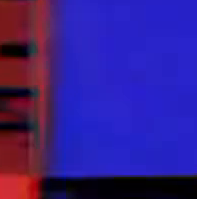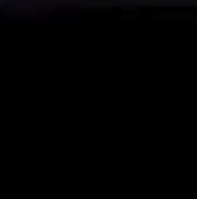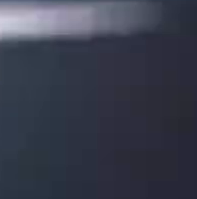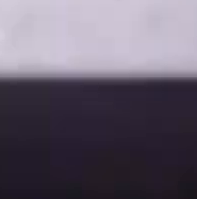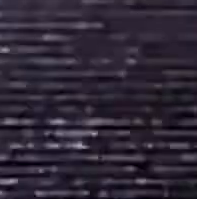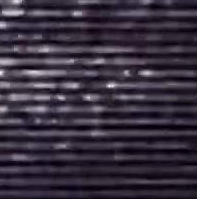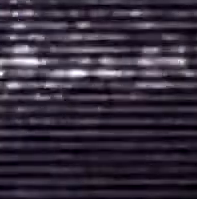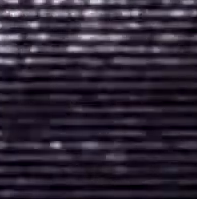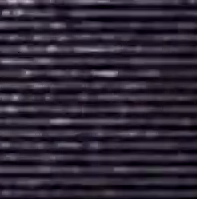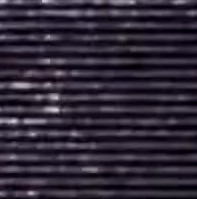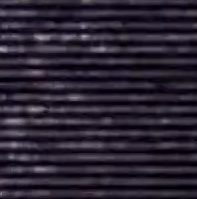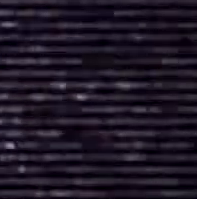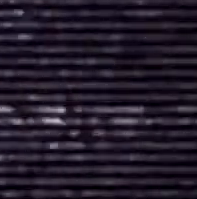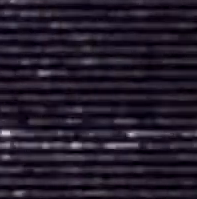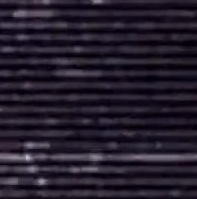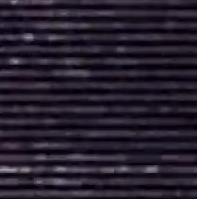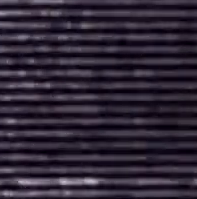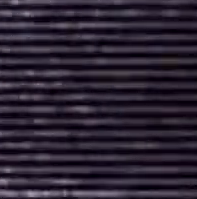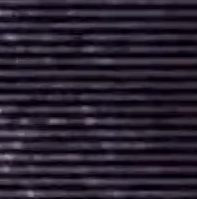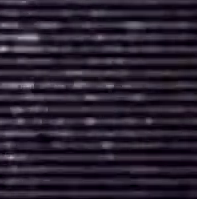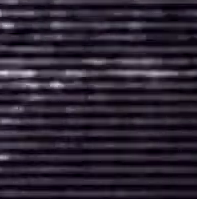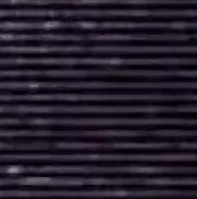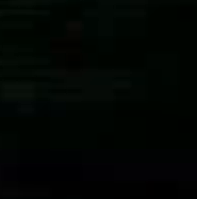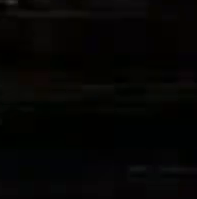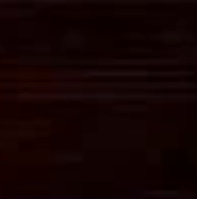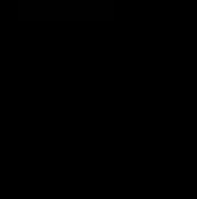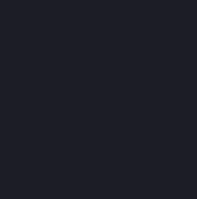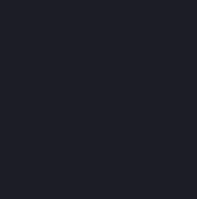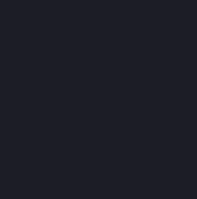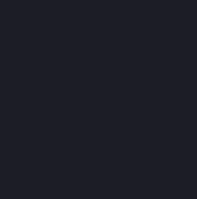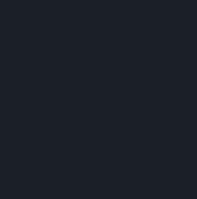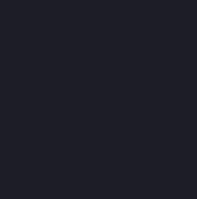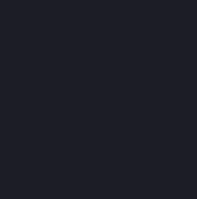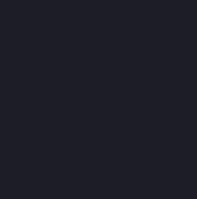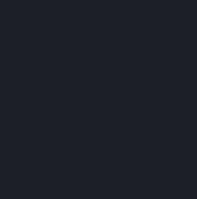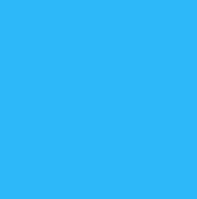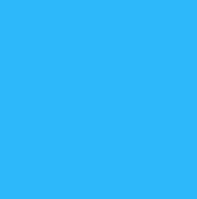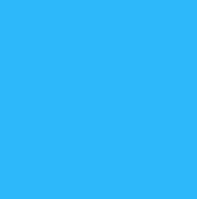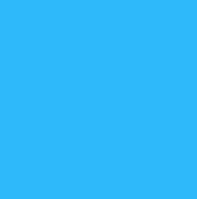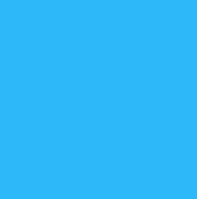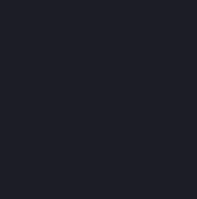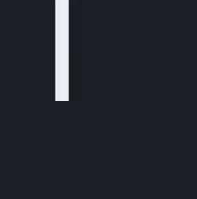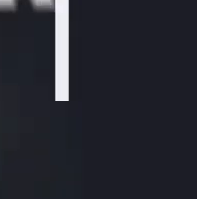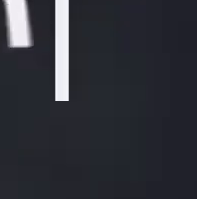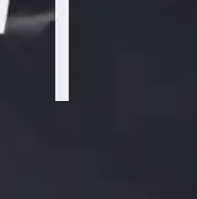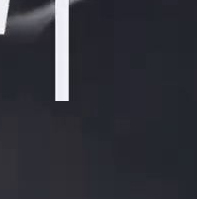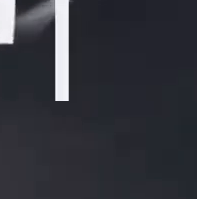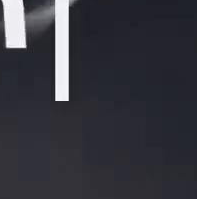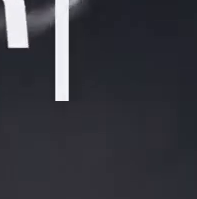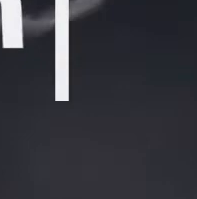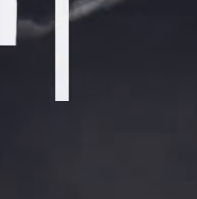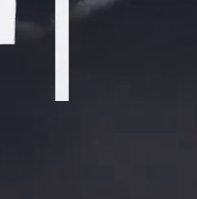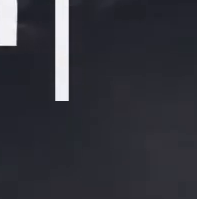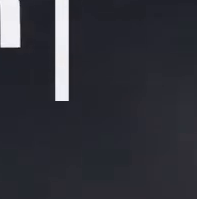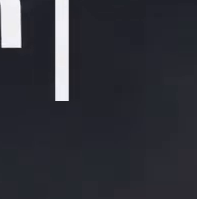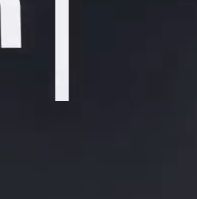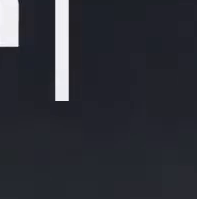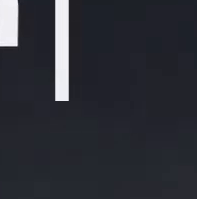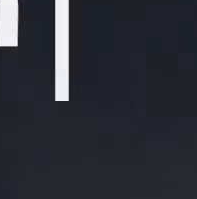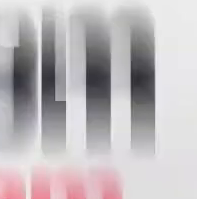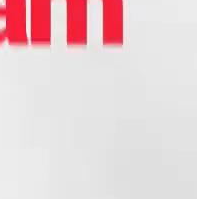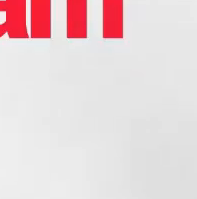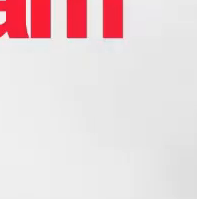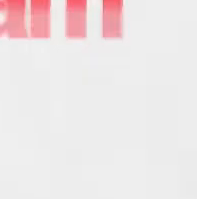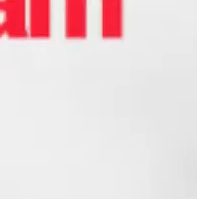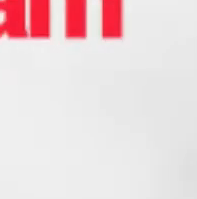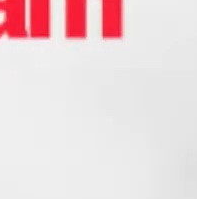Conéctate con Enlace TV, el espacio de los televidentes barranqueños. Escríbenos a nuestro correo electrónico y no te pierdas los sábados y